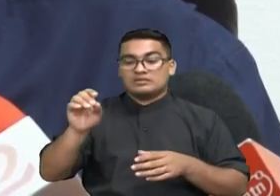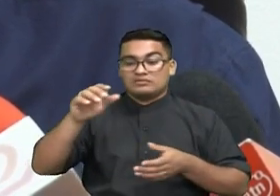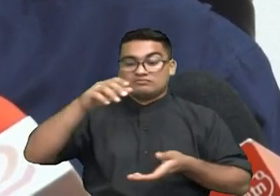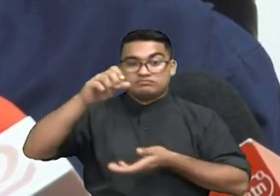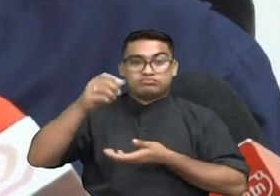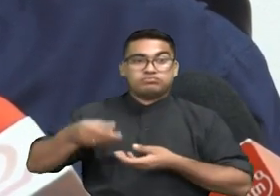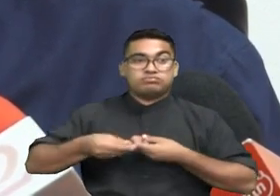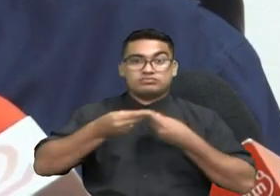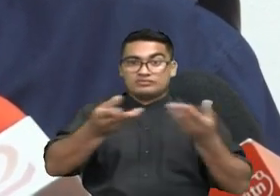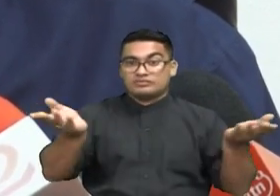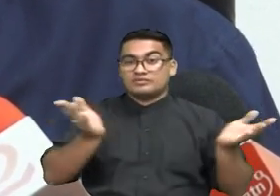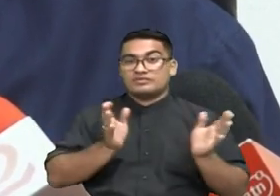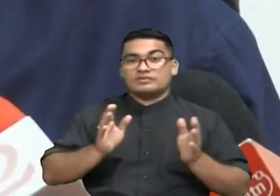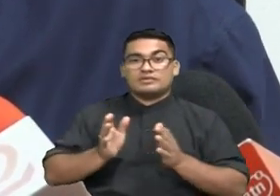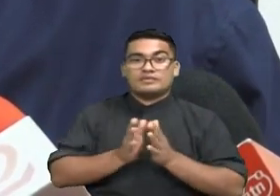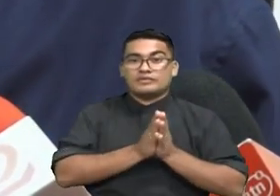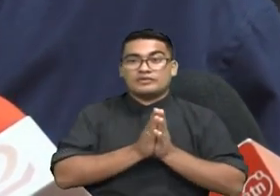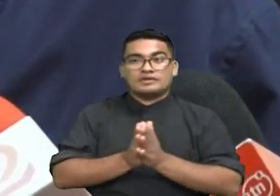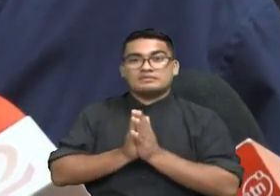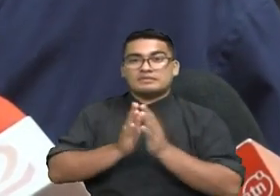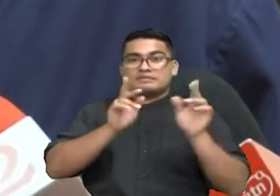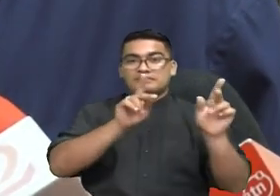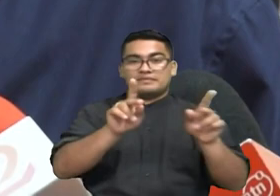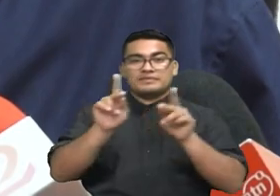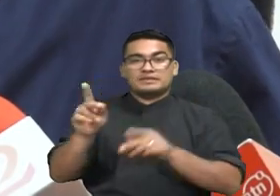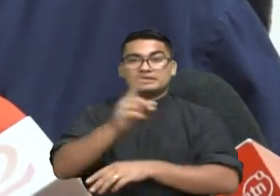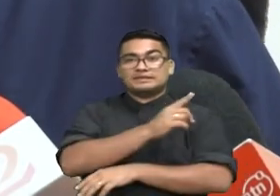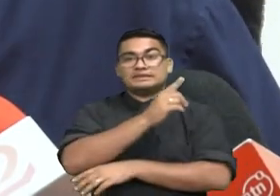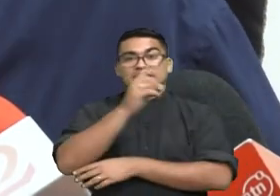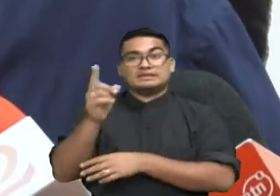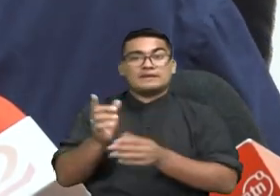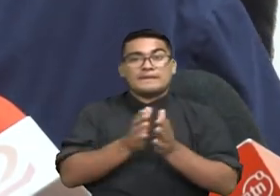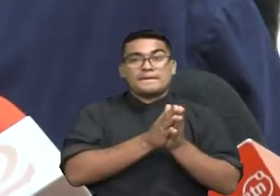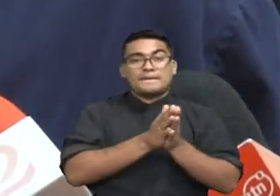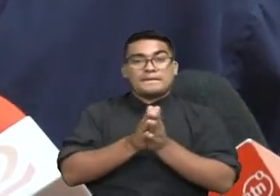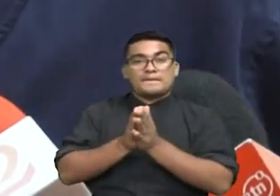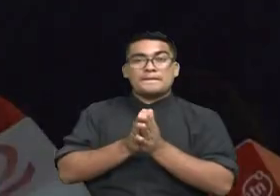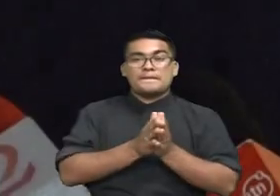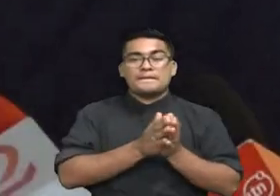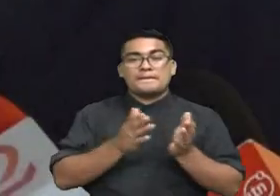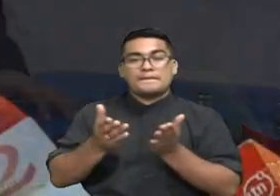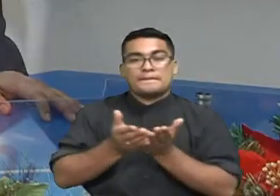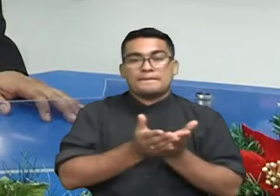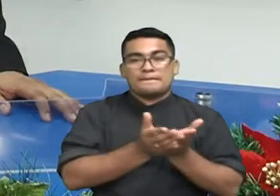para las asistentes ese día de la Purísima acuática.